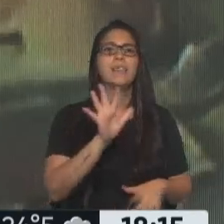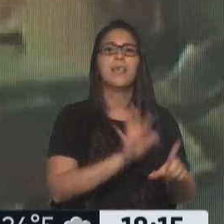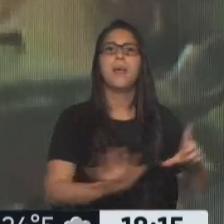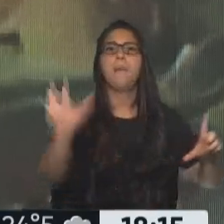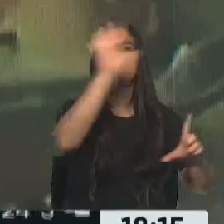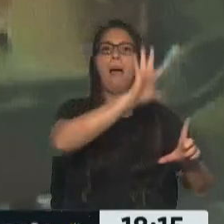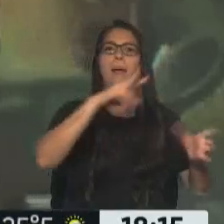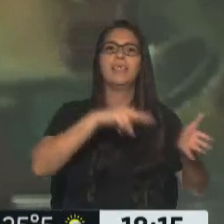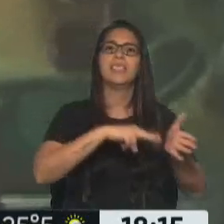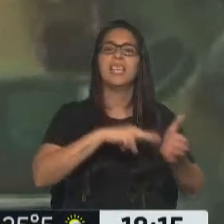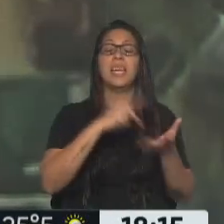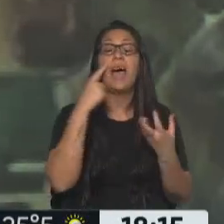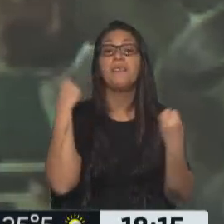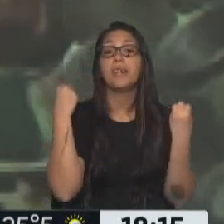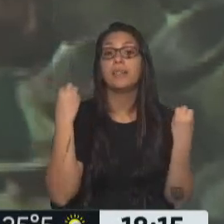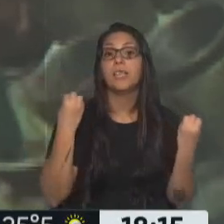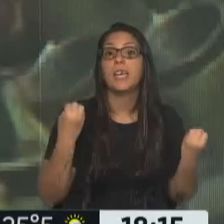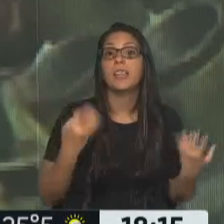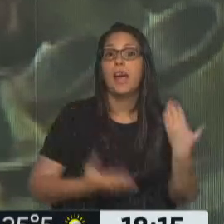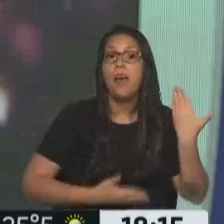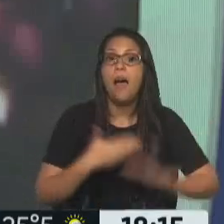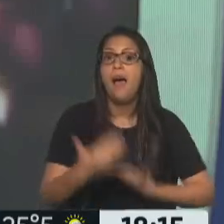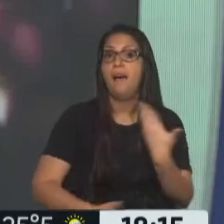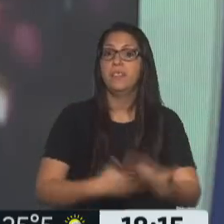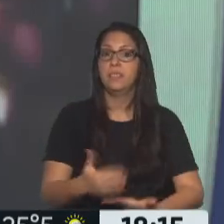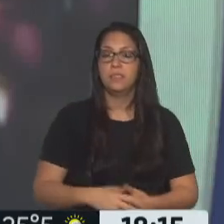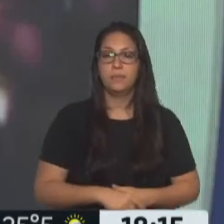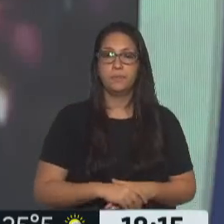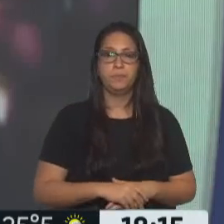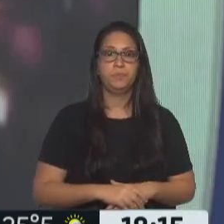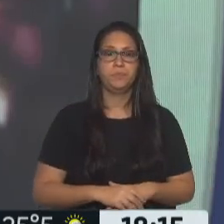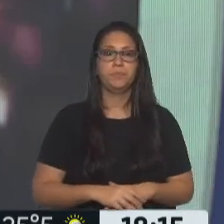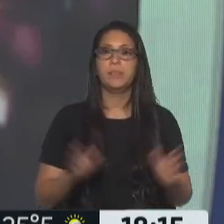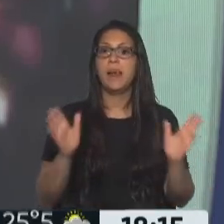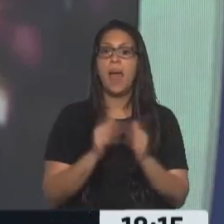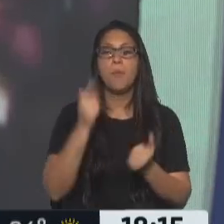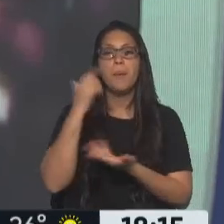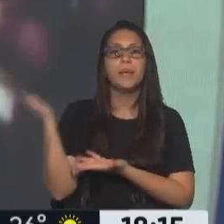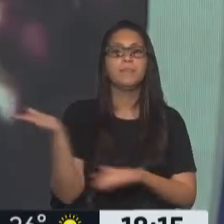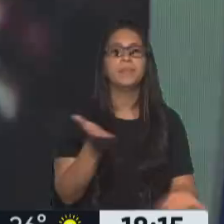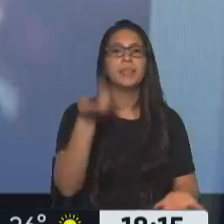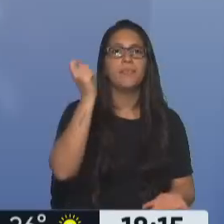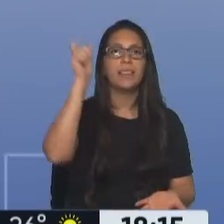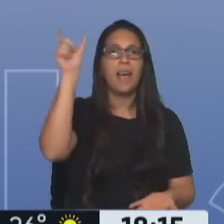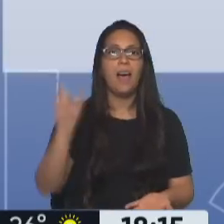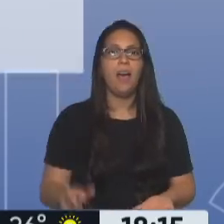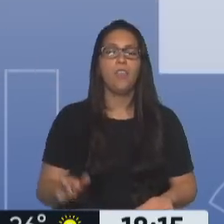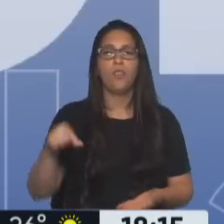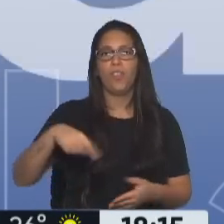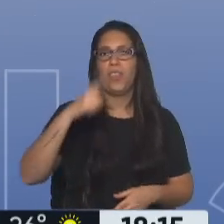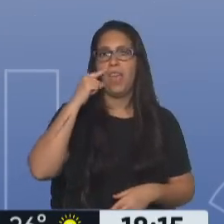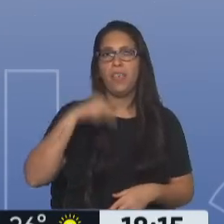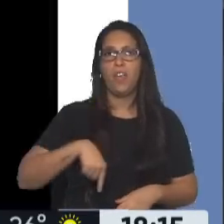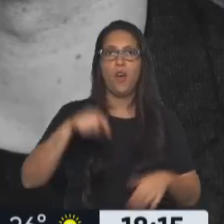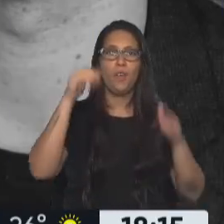de Siria. Veremos cómo justamente avanza. Bueno, rápidamente, a ver, la ficha de nuestro invitado de la edición de